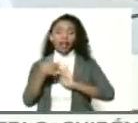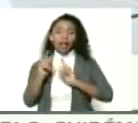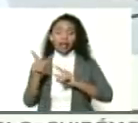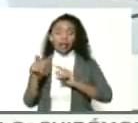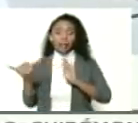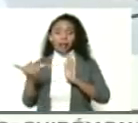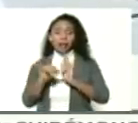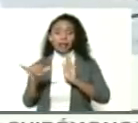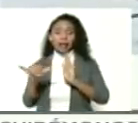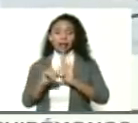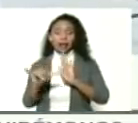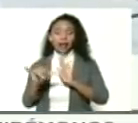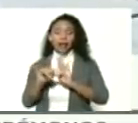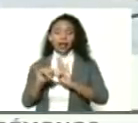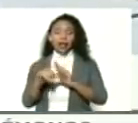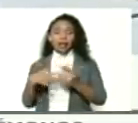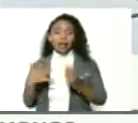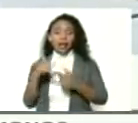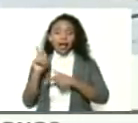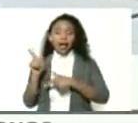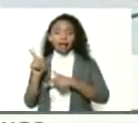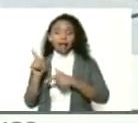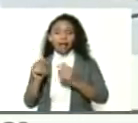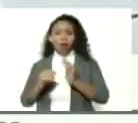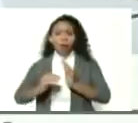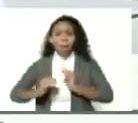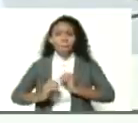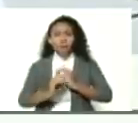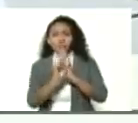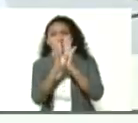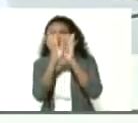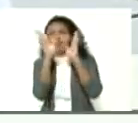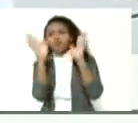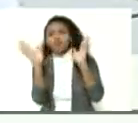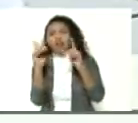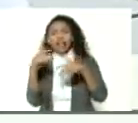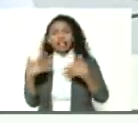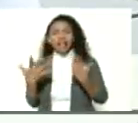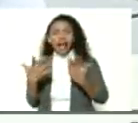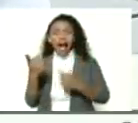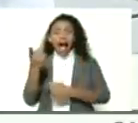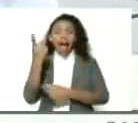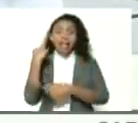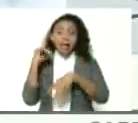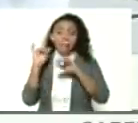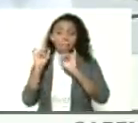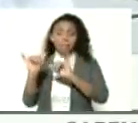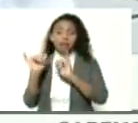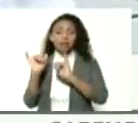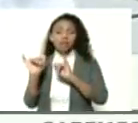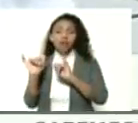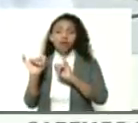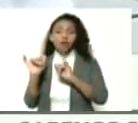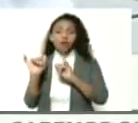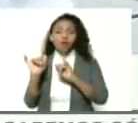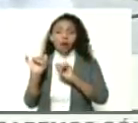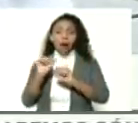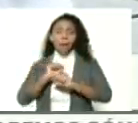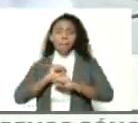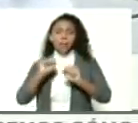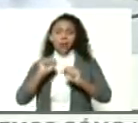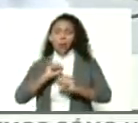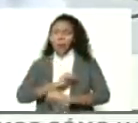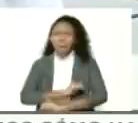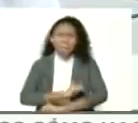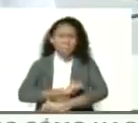más cerca de este volcán que ayer mismo entró en